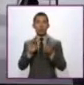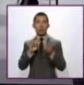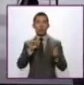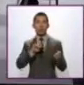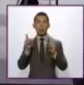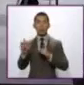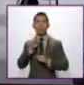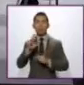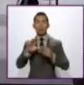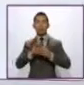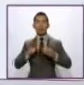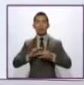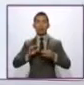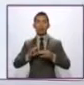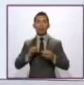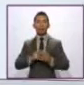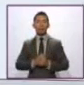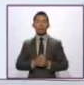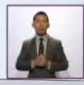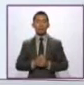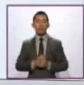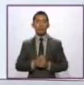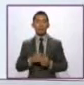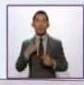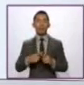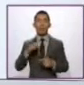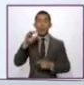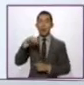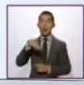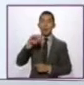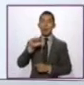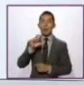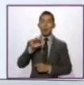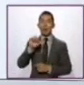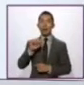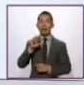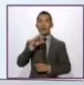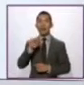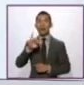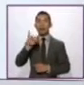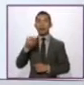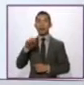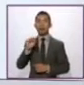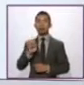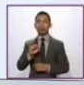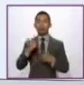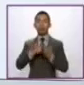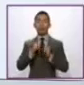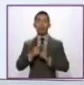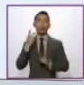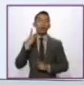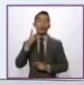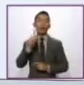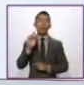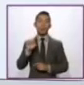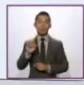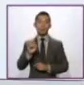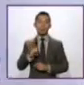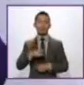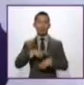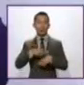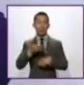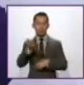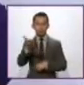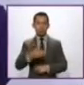contrarréplica? Tenemos ya aquí y tenemos a María de Jesús Ibarra Silva, la candidata del PES. Corre su tiempo,